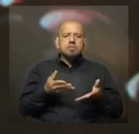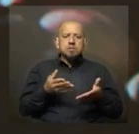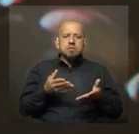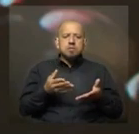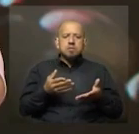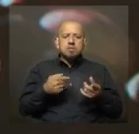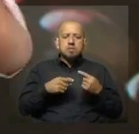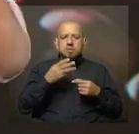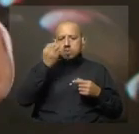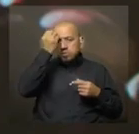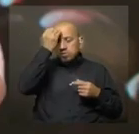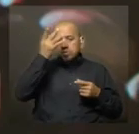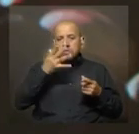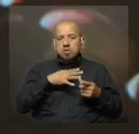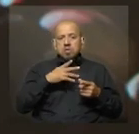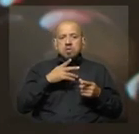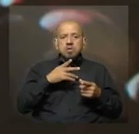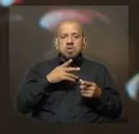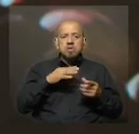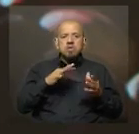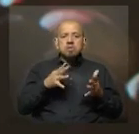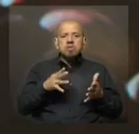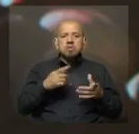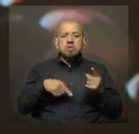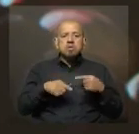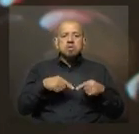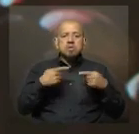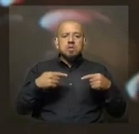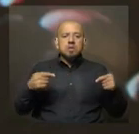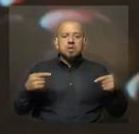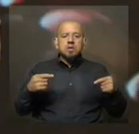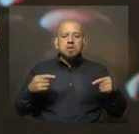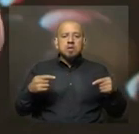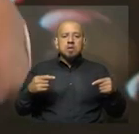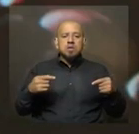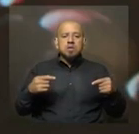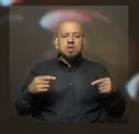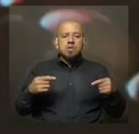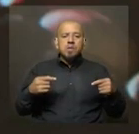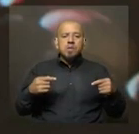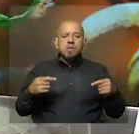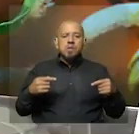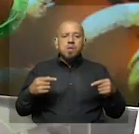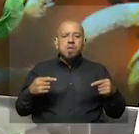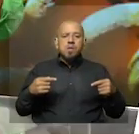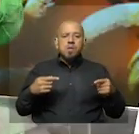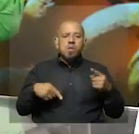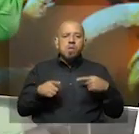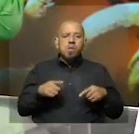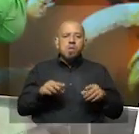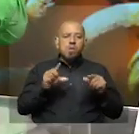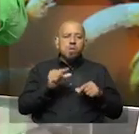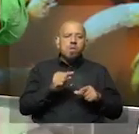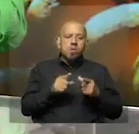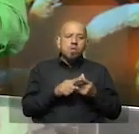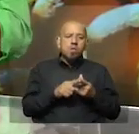que está bueno, que te ayuden a, que te orienten un poco de cuáles son los productos que están. Ahí me sí, voy. Sos un poco crack también, ¿no? Sos un poco